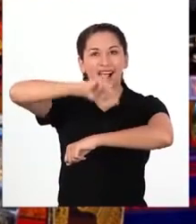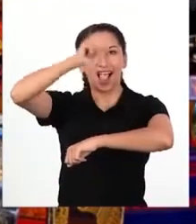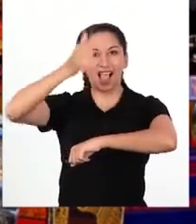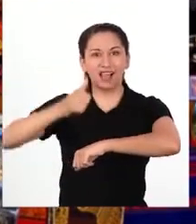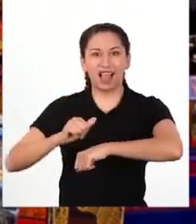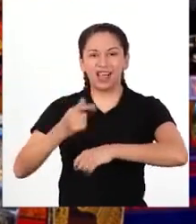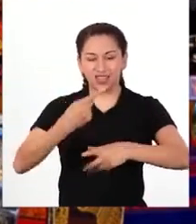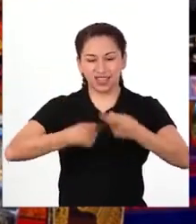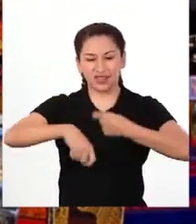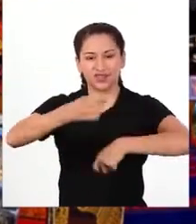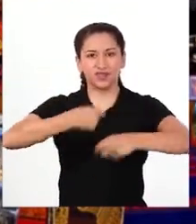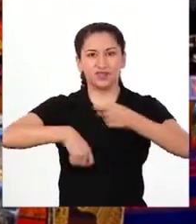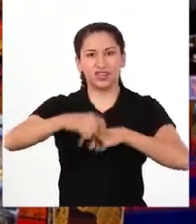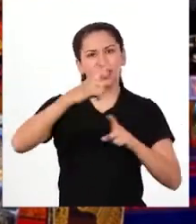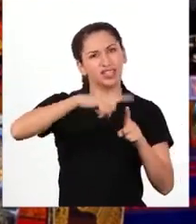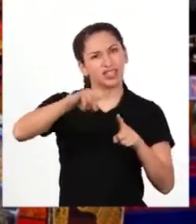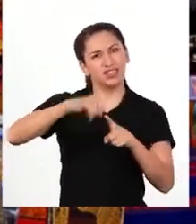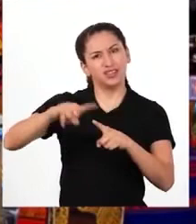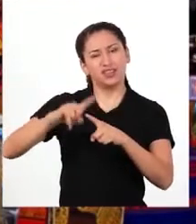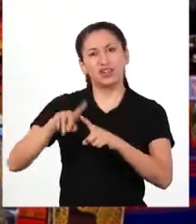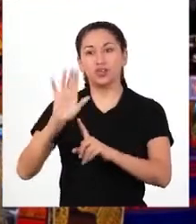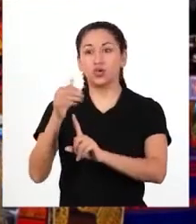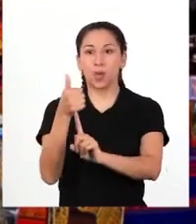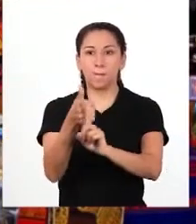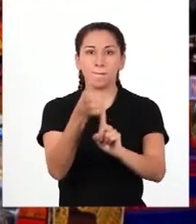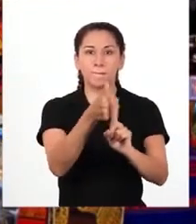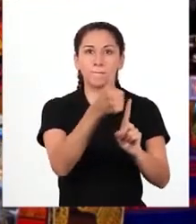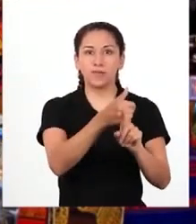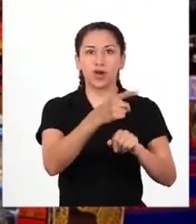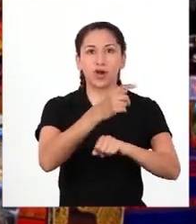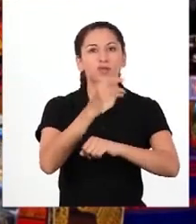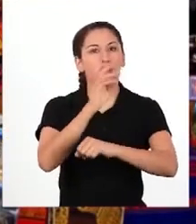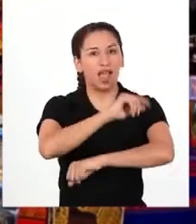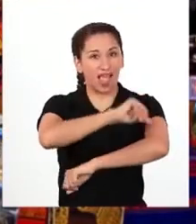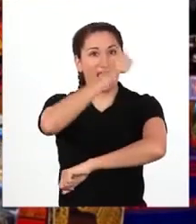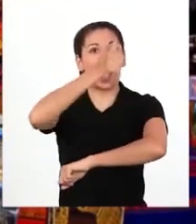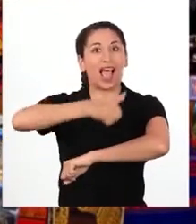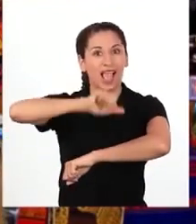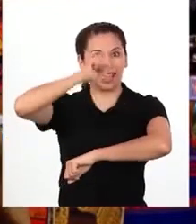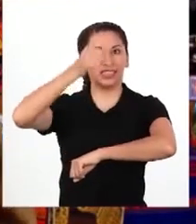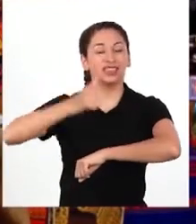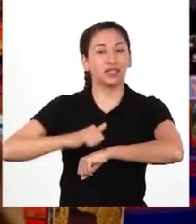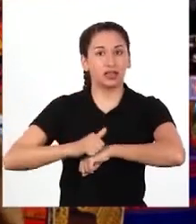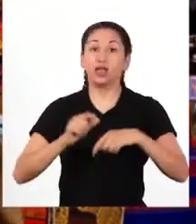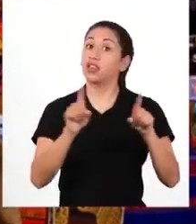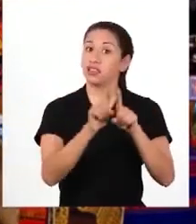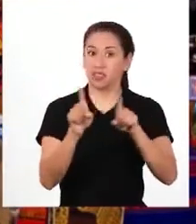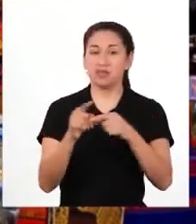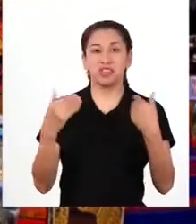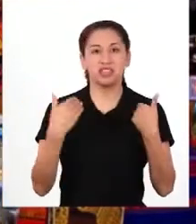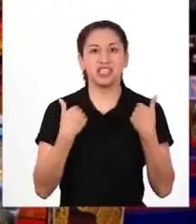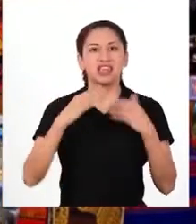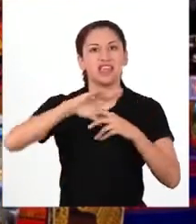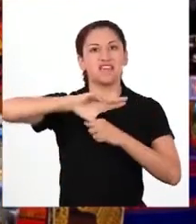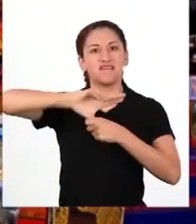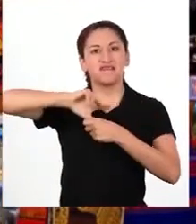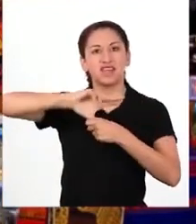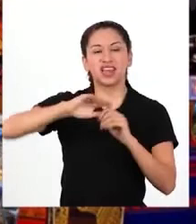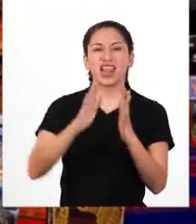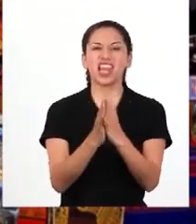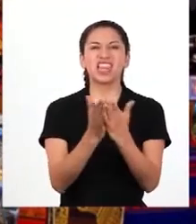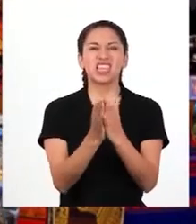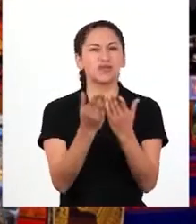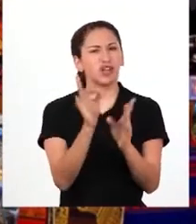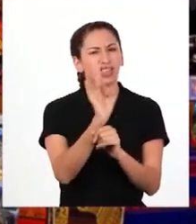andina, donde se suele vender diversos productos propios de la región. También tenemos ferias de